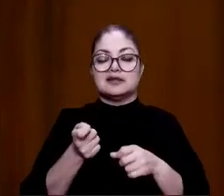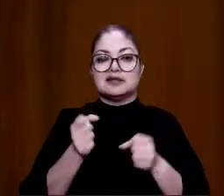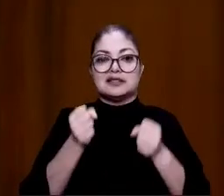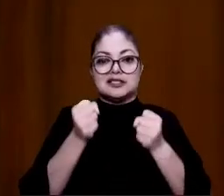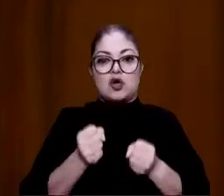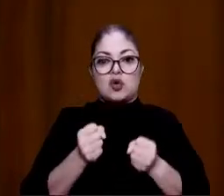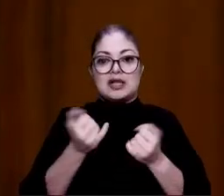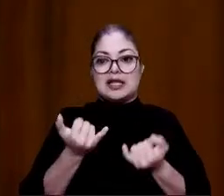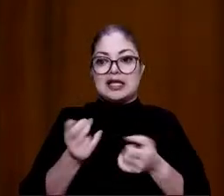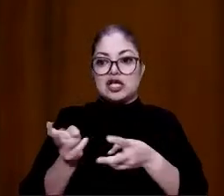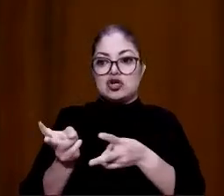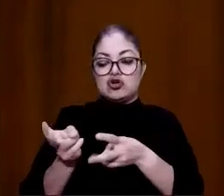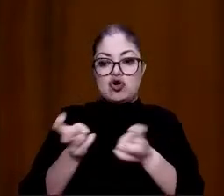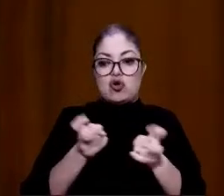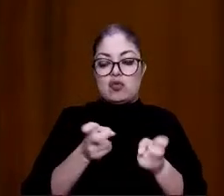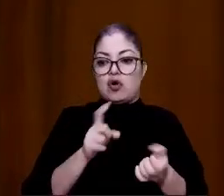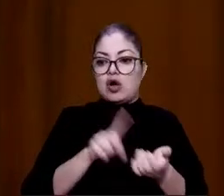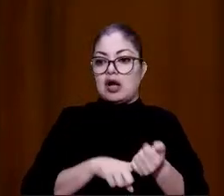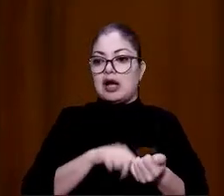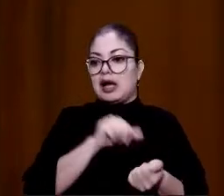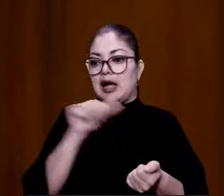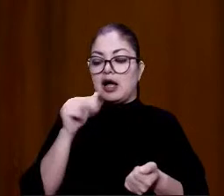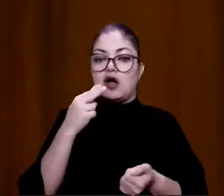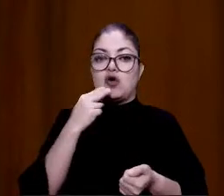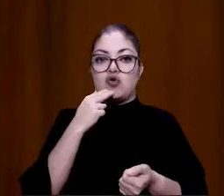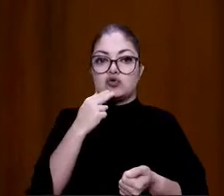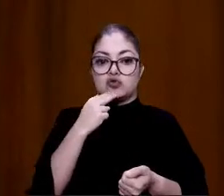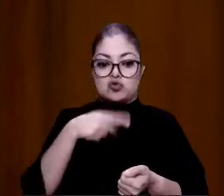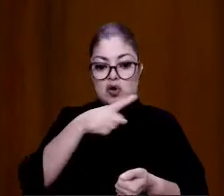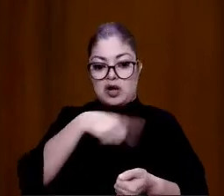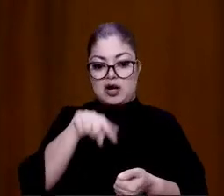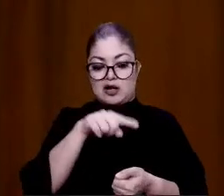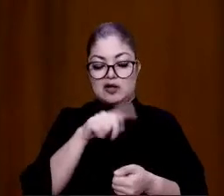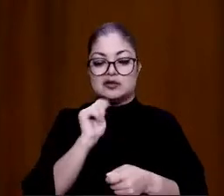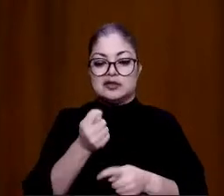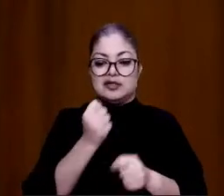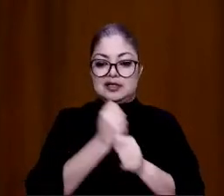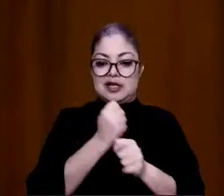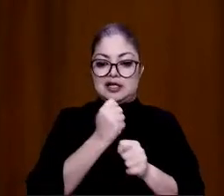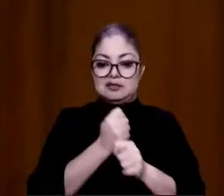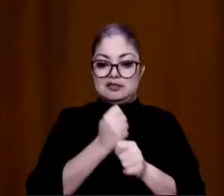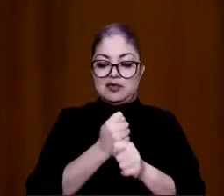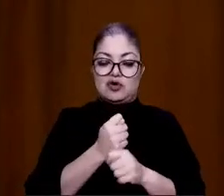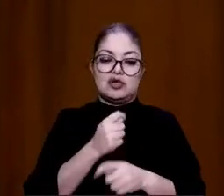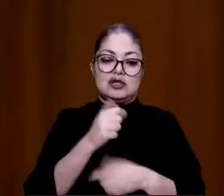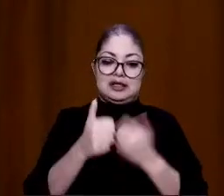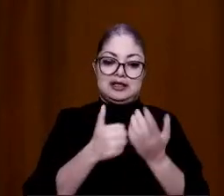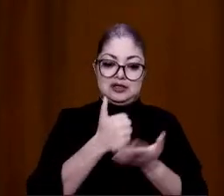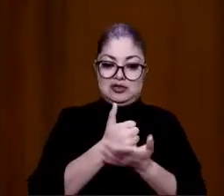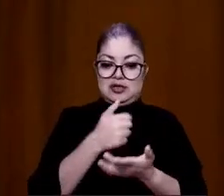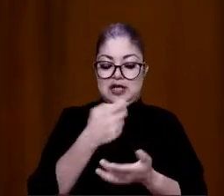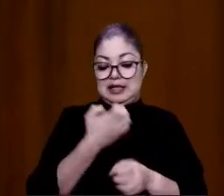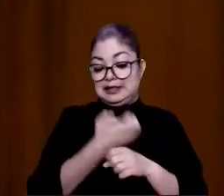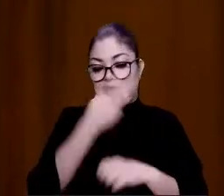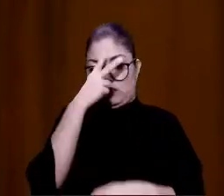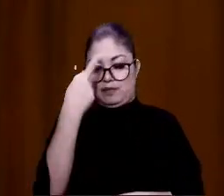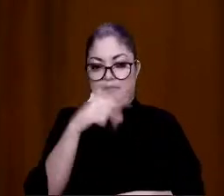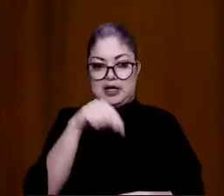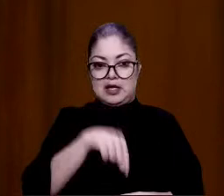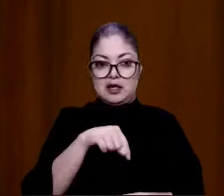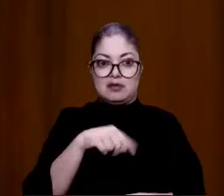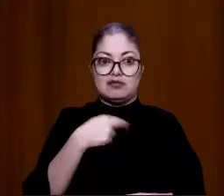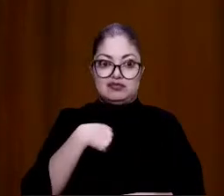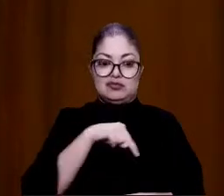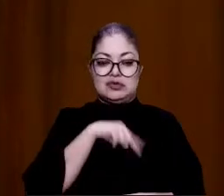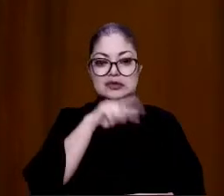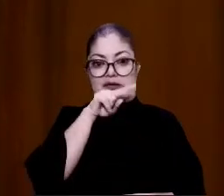a los usuarios del transporte público concesionado en el Estado de México. Un tema que nos preocupa,